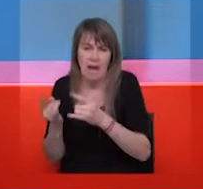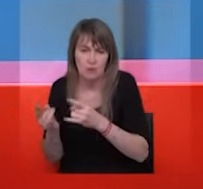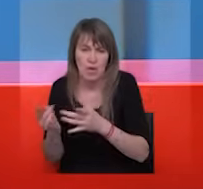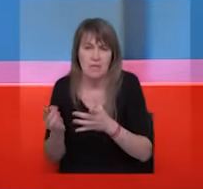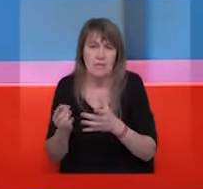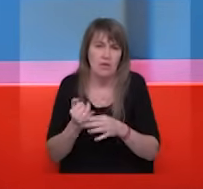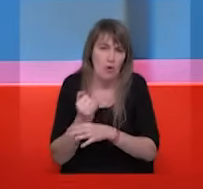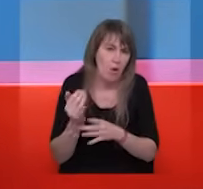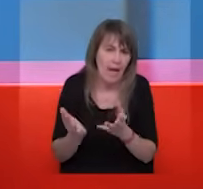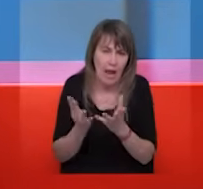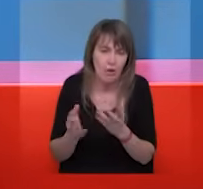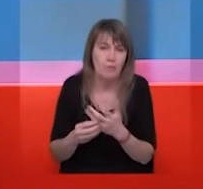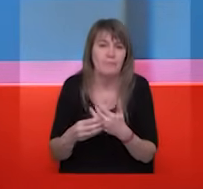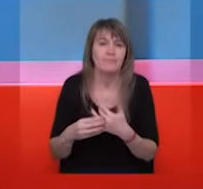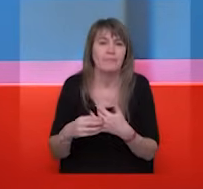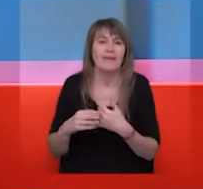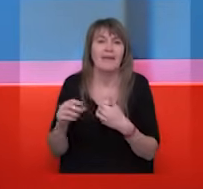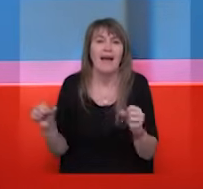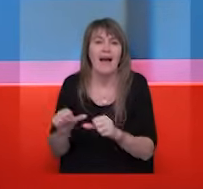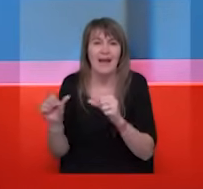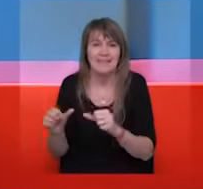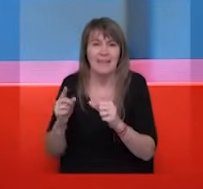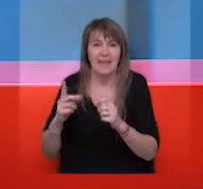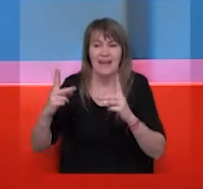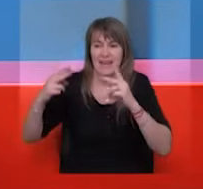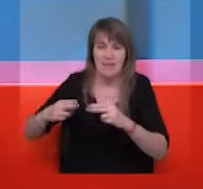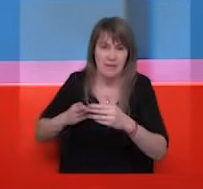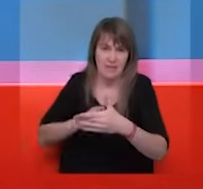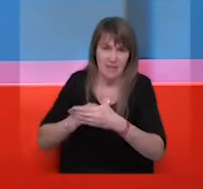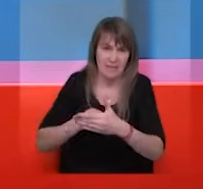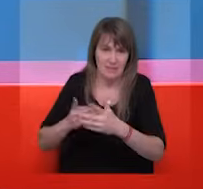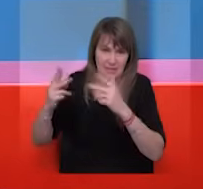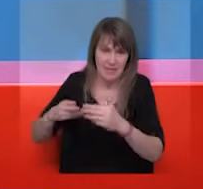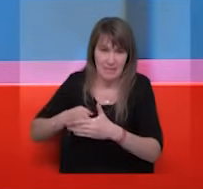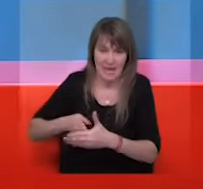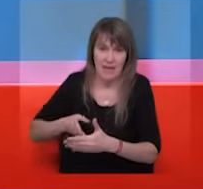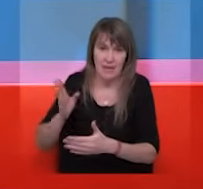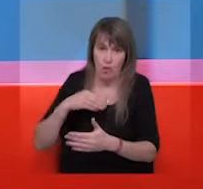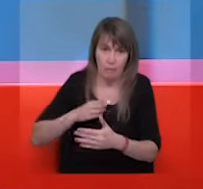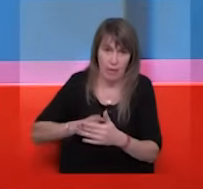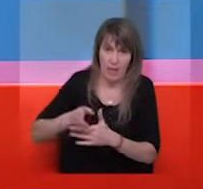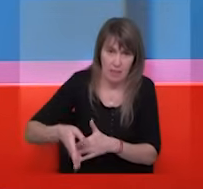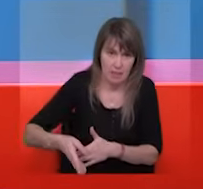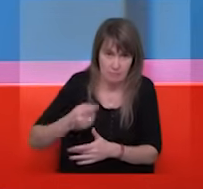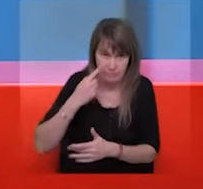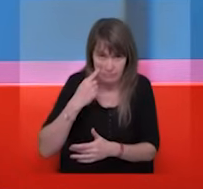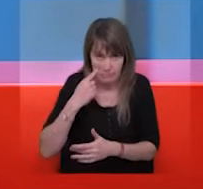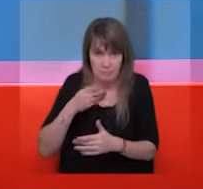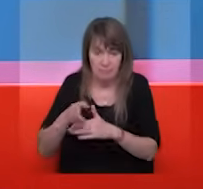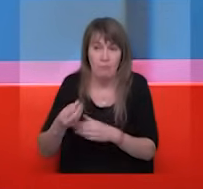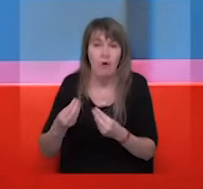determinado error y bueno lo que se hace es pasar límites y estamos en un lío porque En definitiva lo que estamos